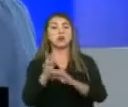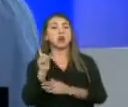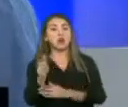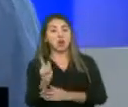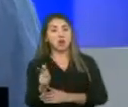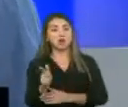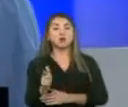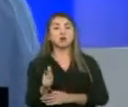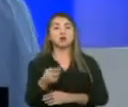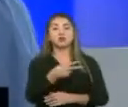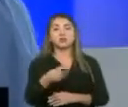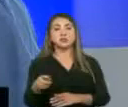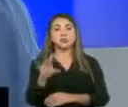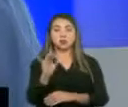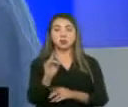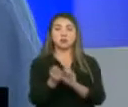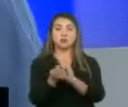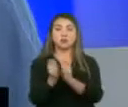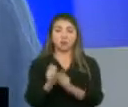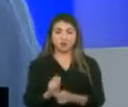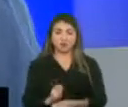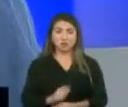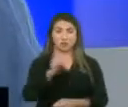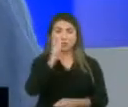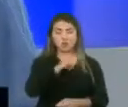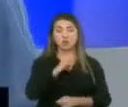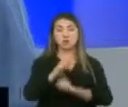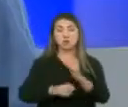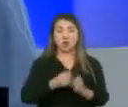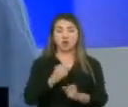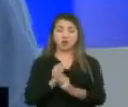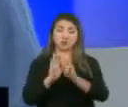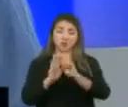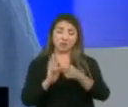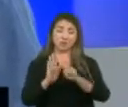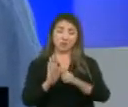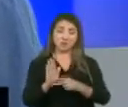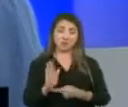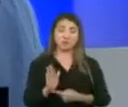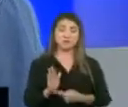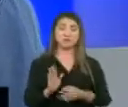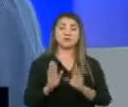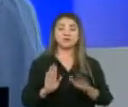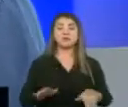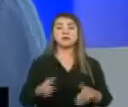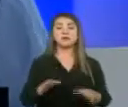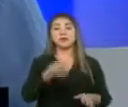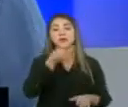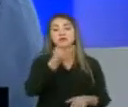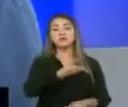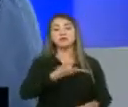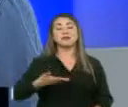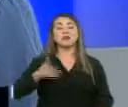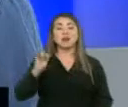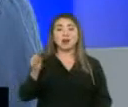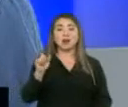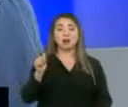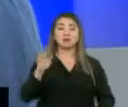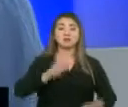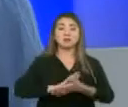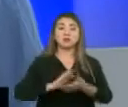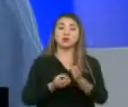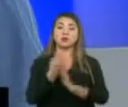Lagos. Sufrió más de 250 modificaciones en los últimos años. Y tal como dijo el expresidente Lago en la ceremonia de promulgación de la nueva